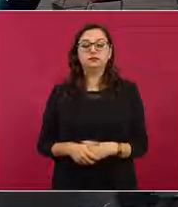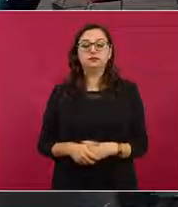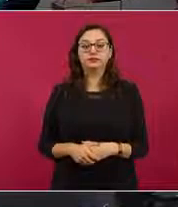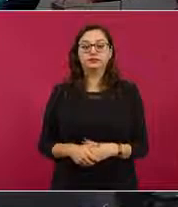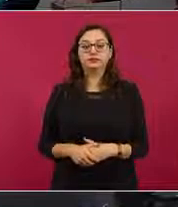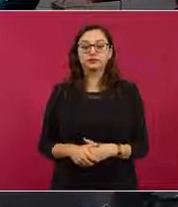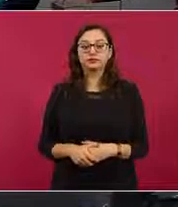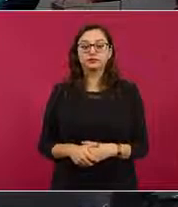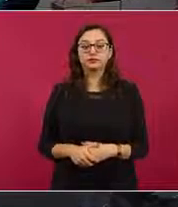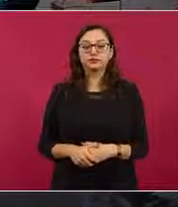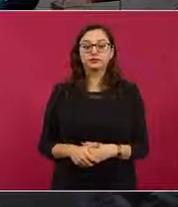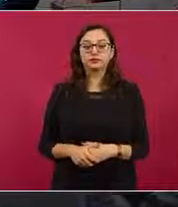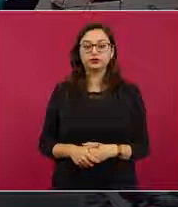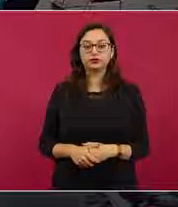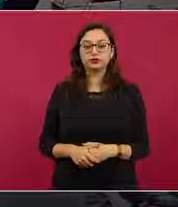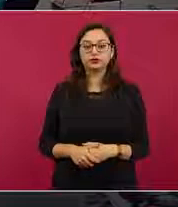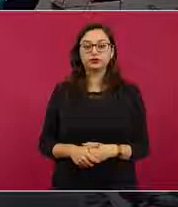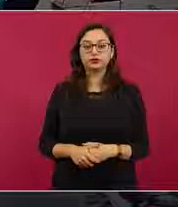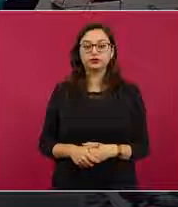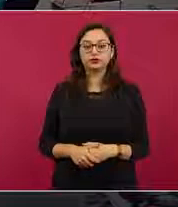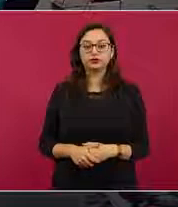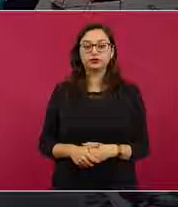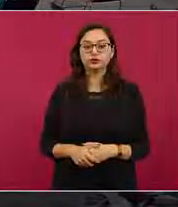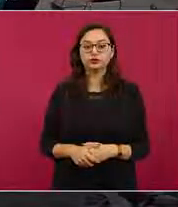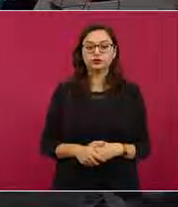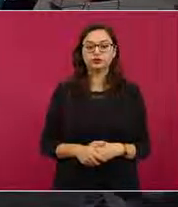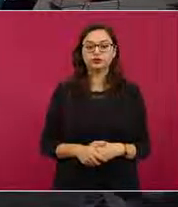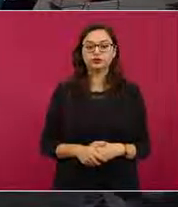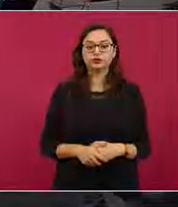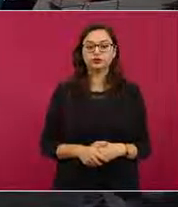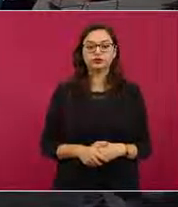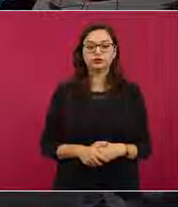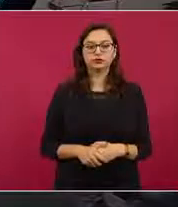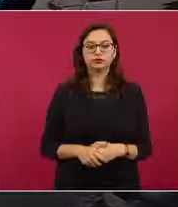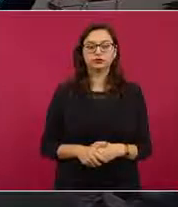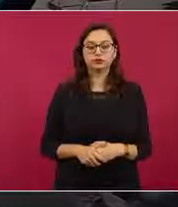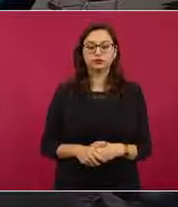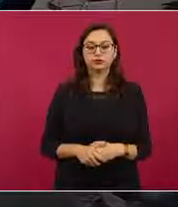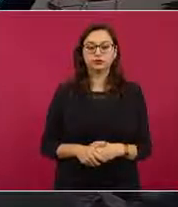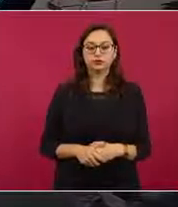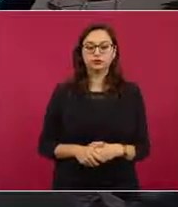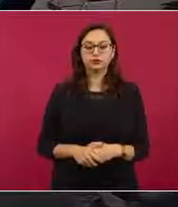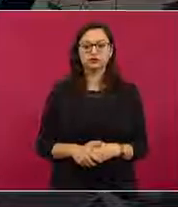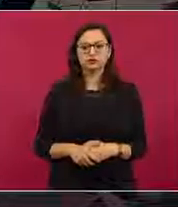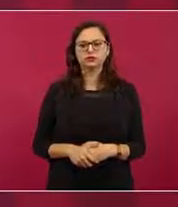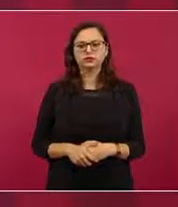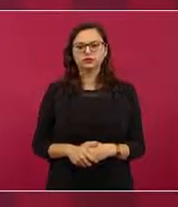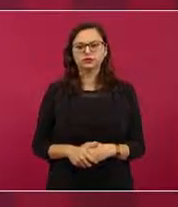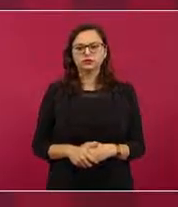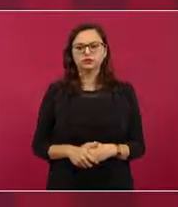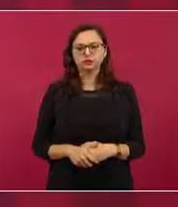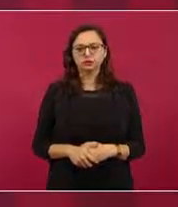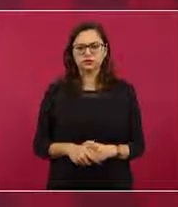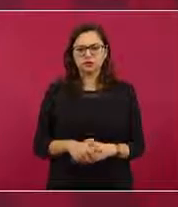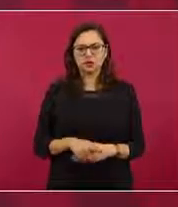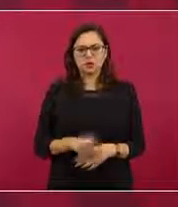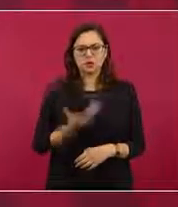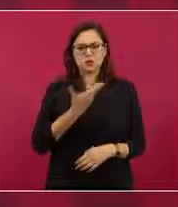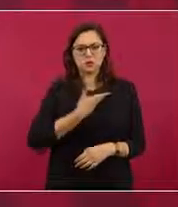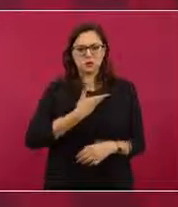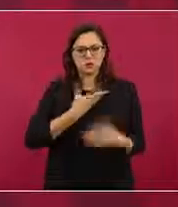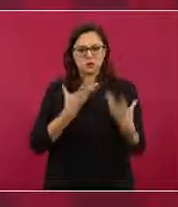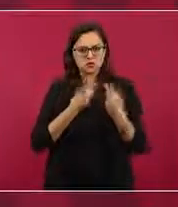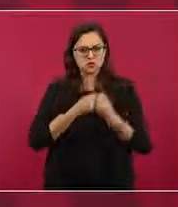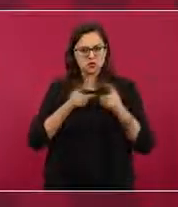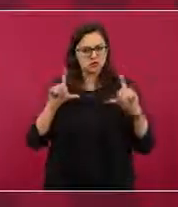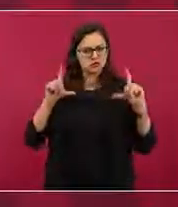Una foto muy comentada, la foto con el gobernador Cabeza de Vaca. Porque me pidió una foto, que si se tomaba una foto conmigo, yo